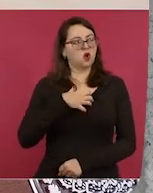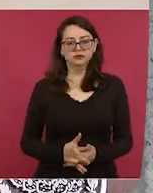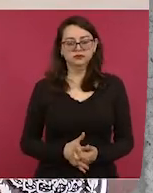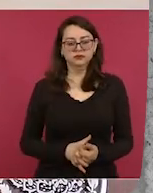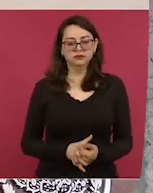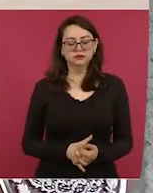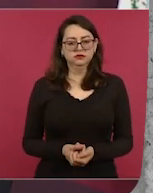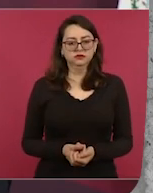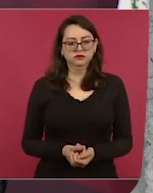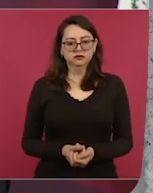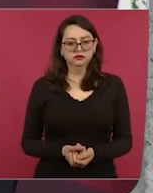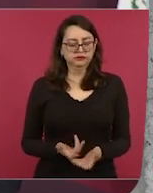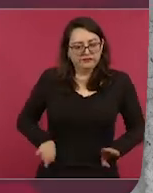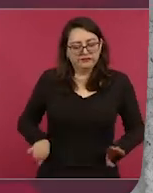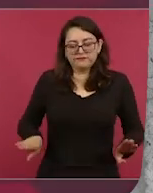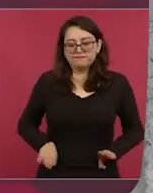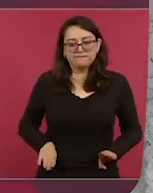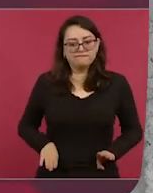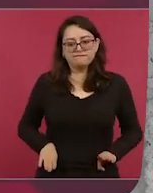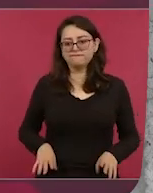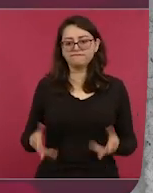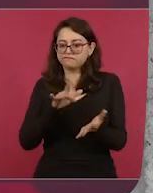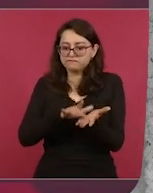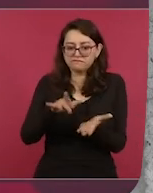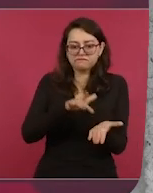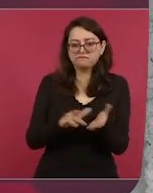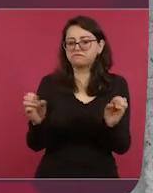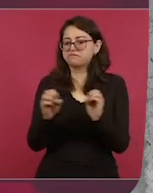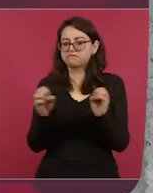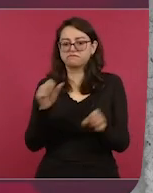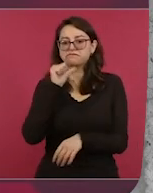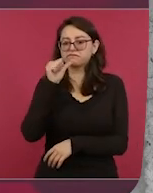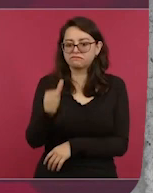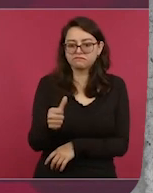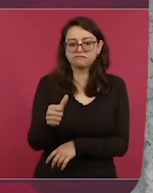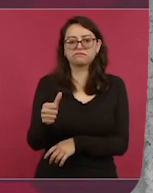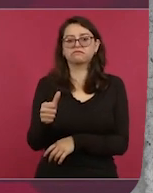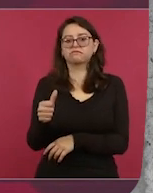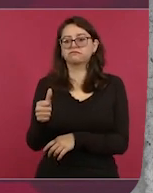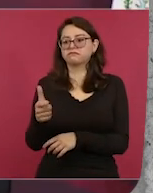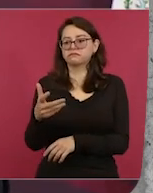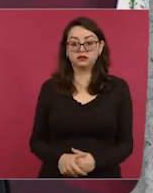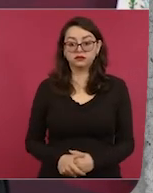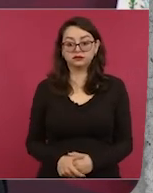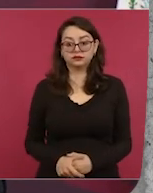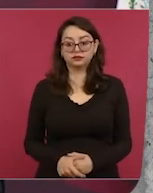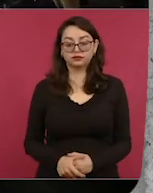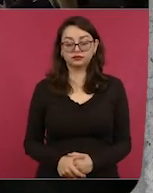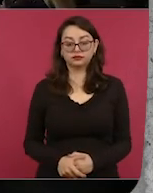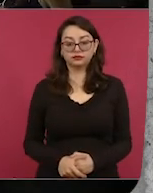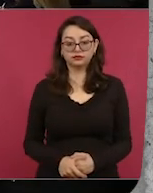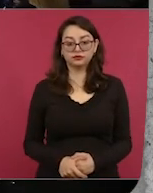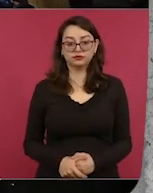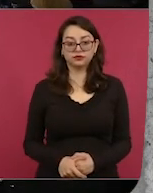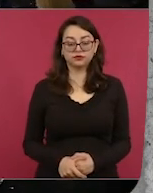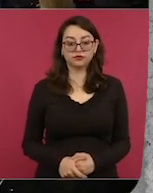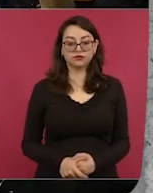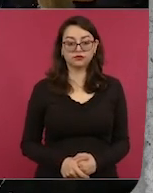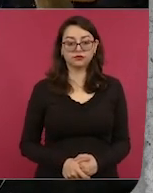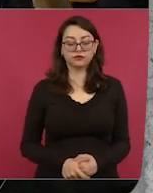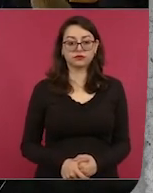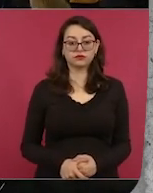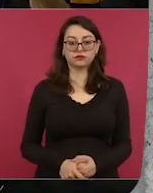la verdad actúan de manera deshumanizada muestran su desprecio al pueblo y además